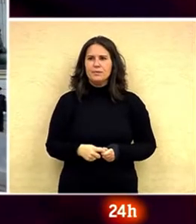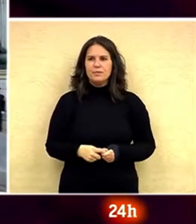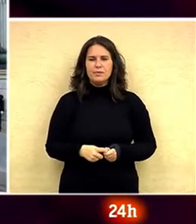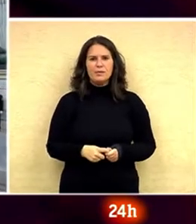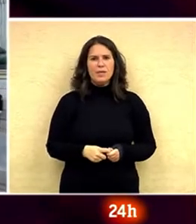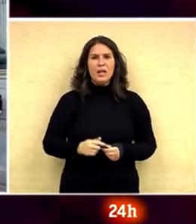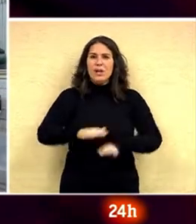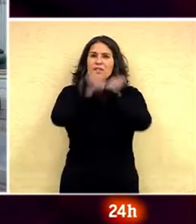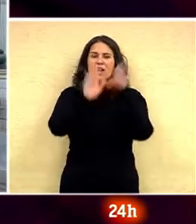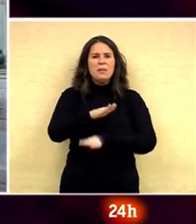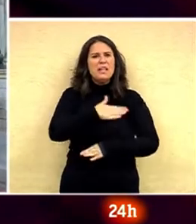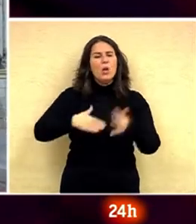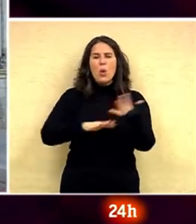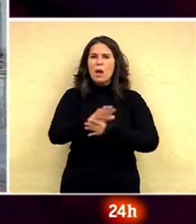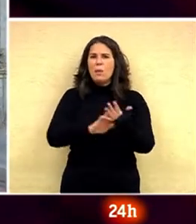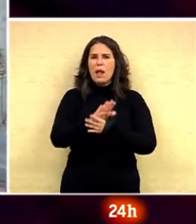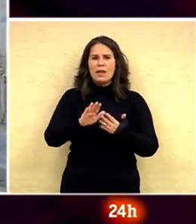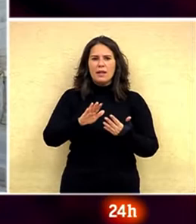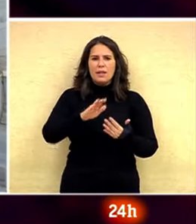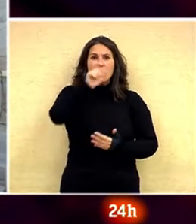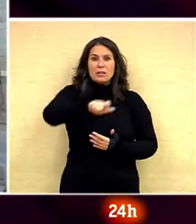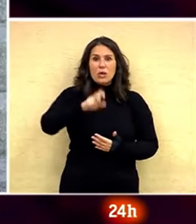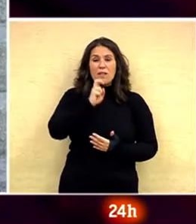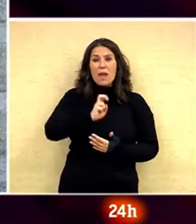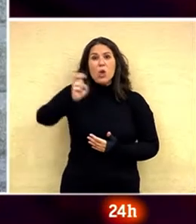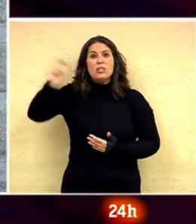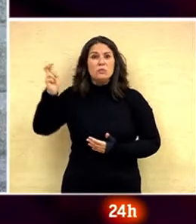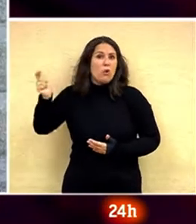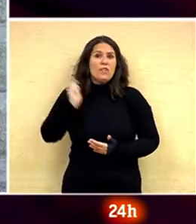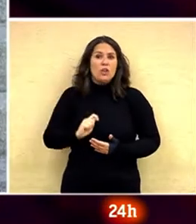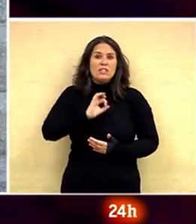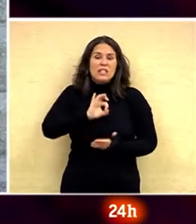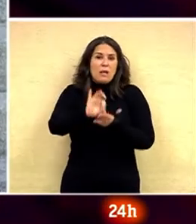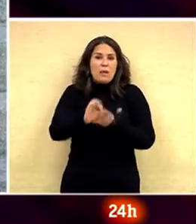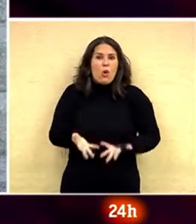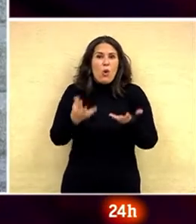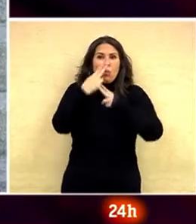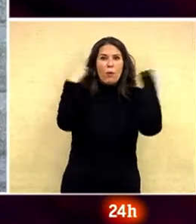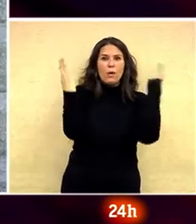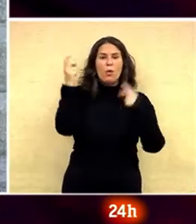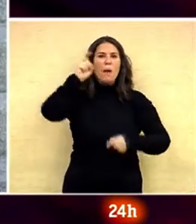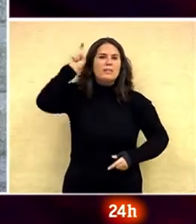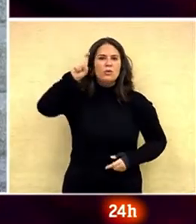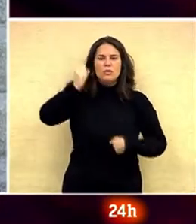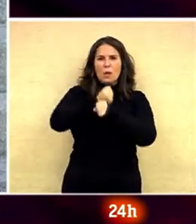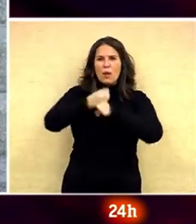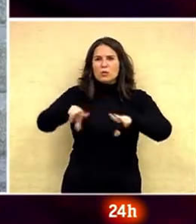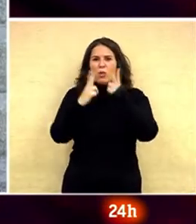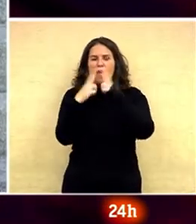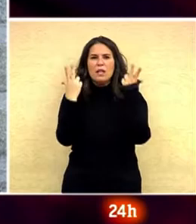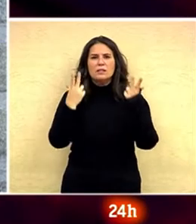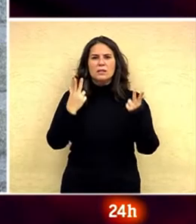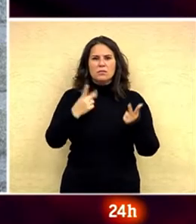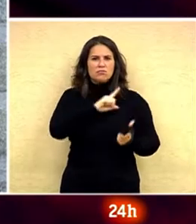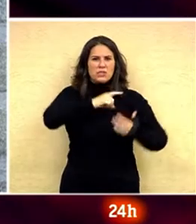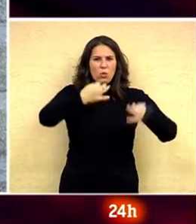Quiero dirigirme finalmente a quienes desde otras profesiones de servicio público, maestros, trabajadores sociales,